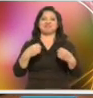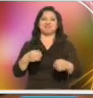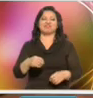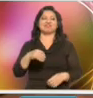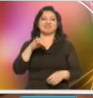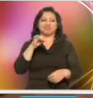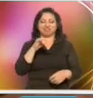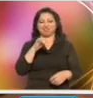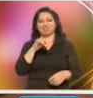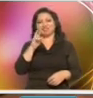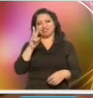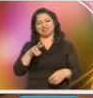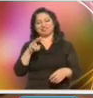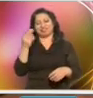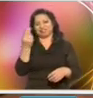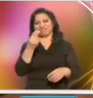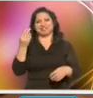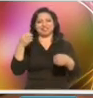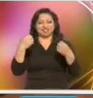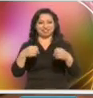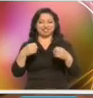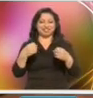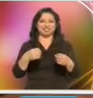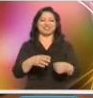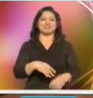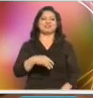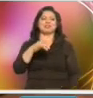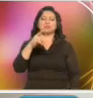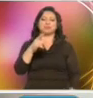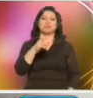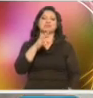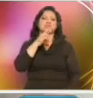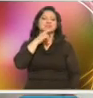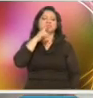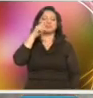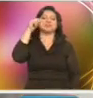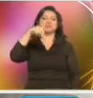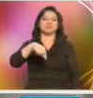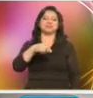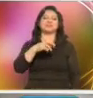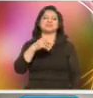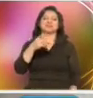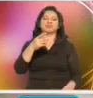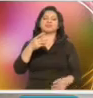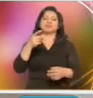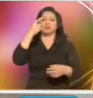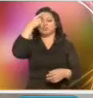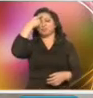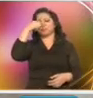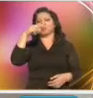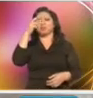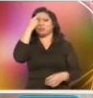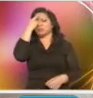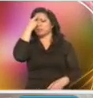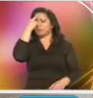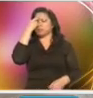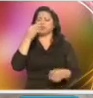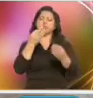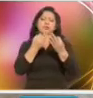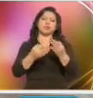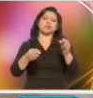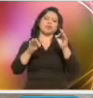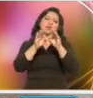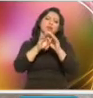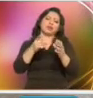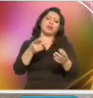año hay que moverse, ¿no? Eso es todo. Oye, ¿y qué mejor tenerte el día de hoy para recordar este importante